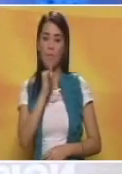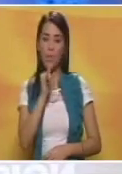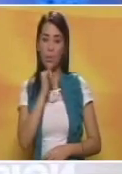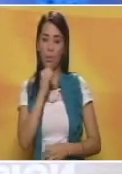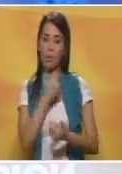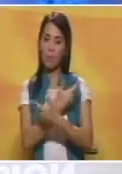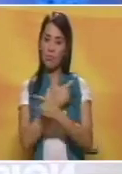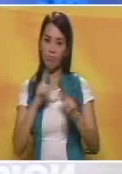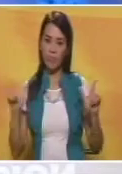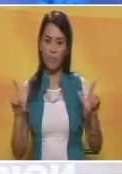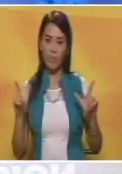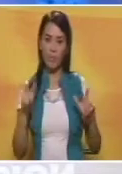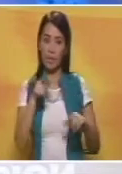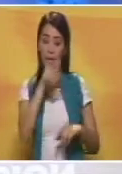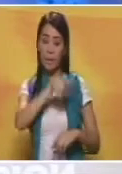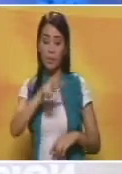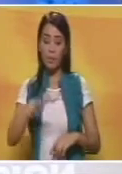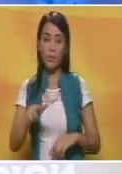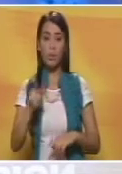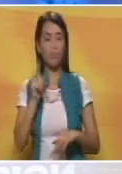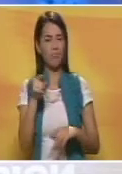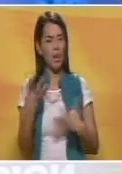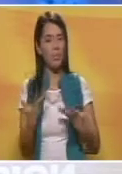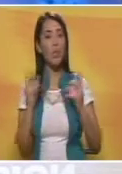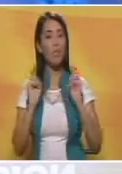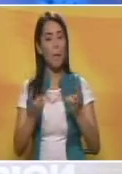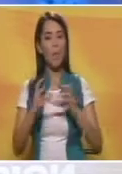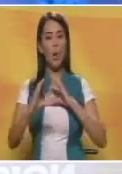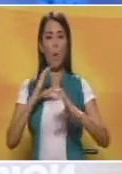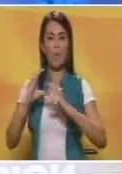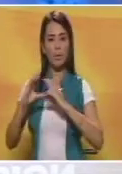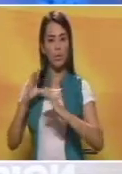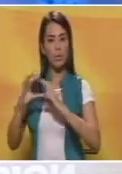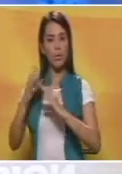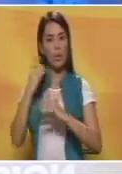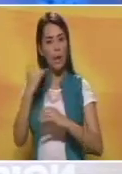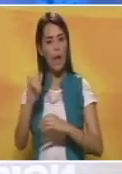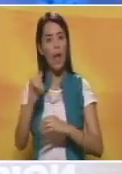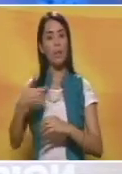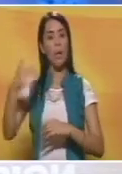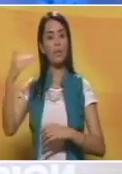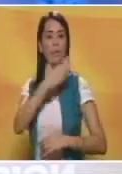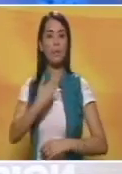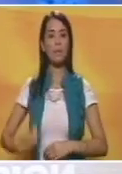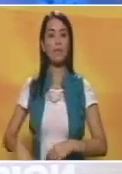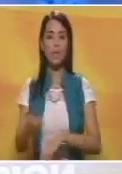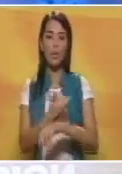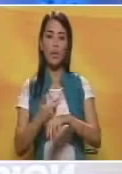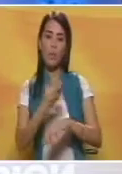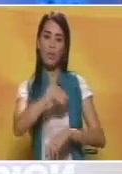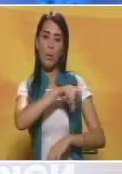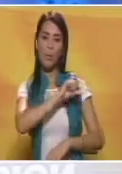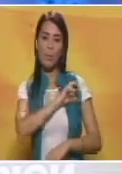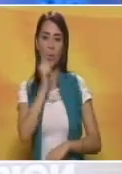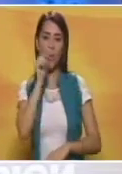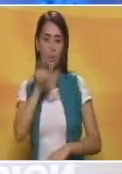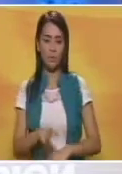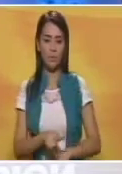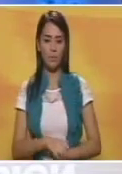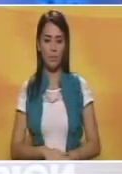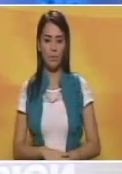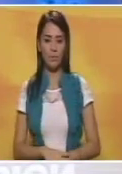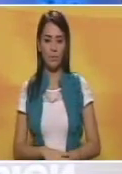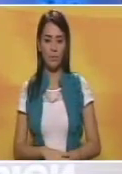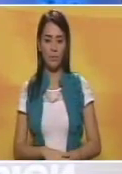excarcelación de uno de los temas de conversación que sostuvo recientemente con el ex presidente del gobierno español josé luis rodríguez